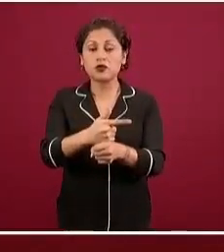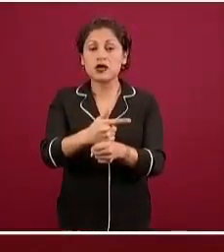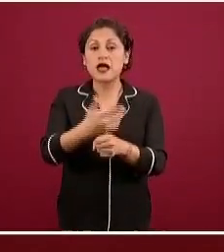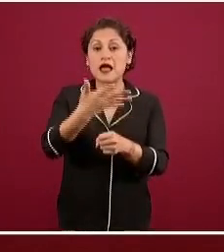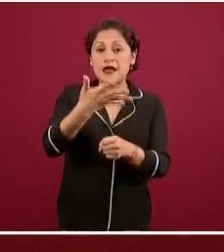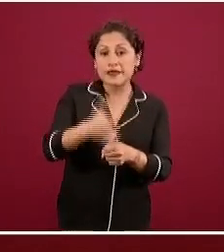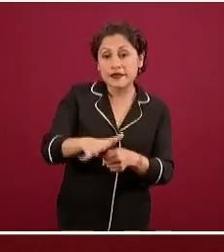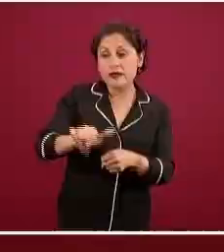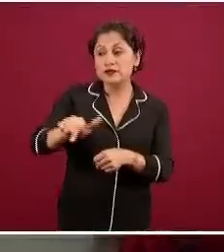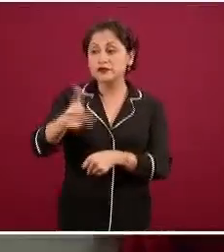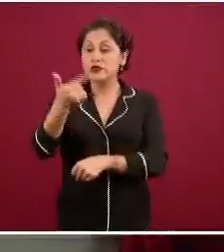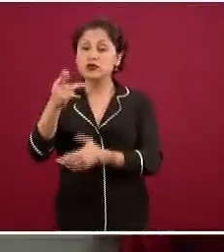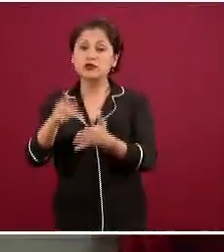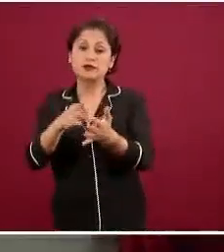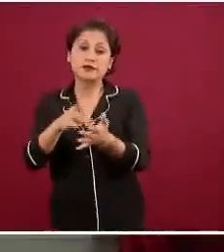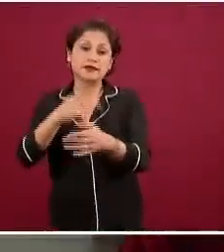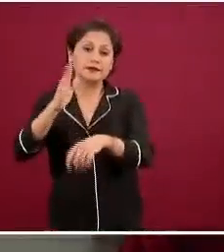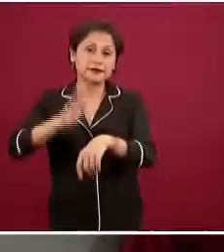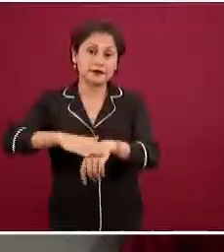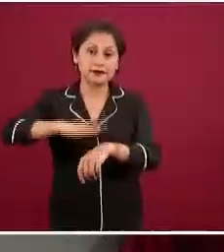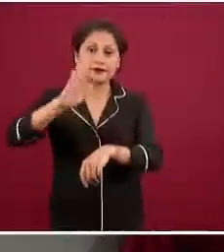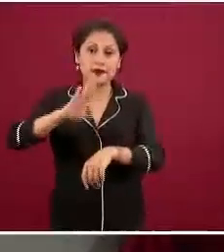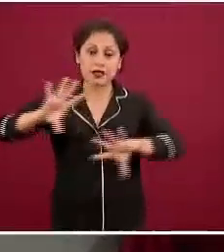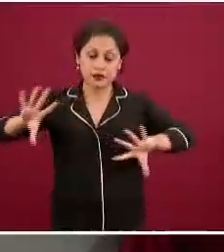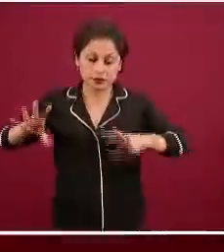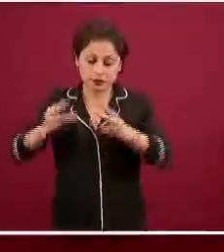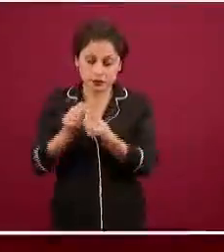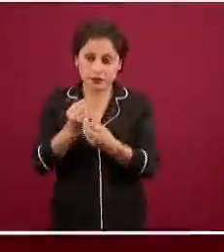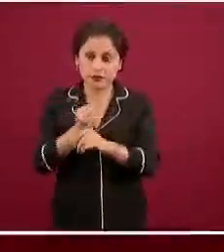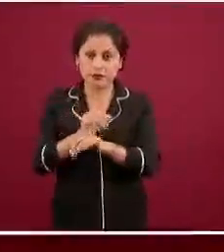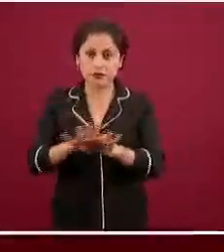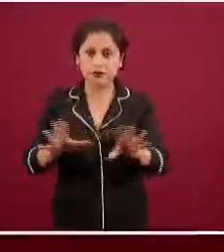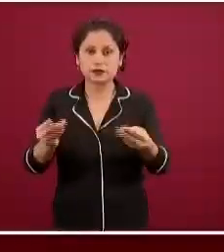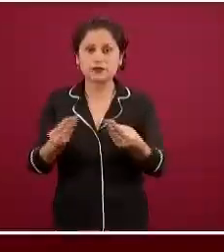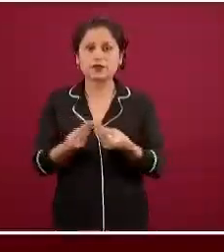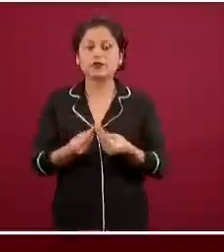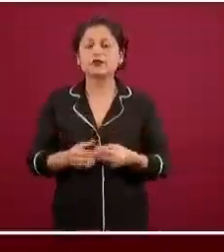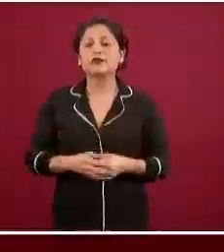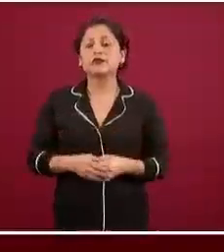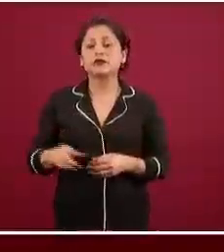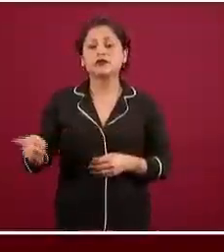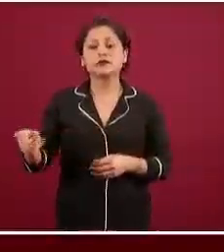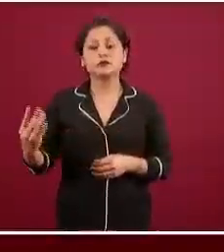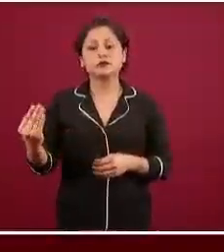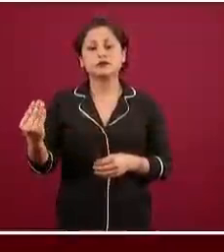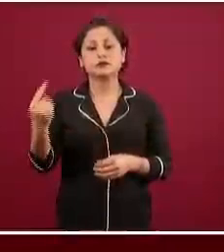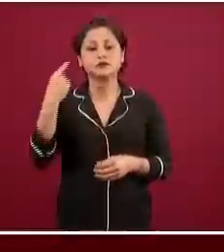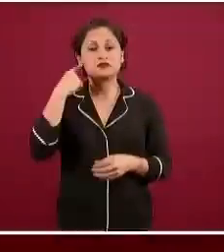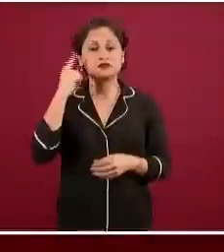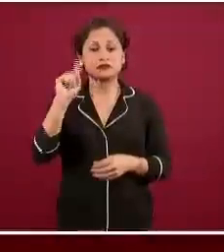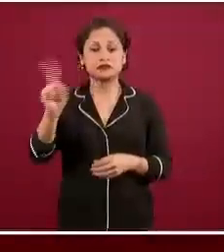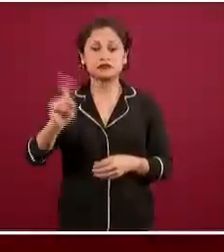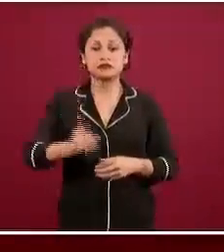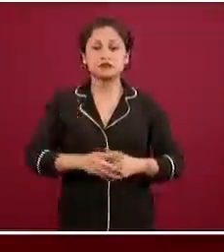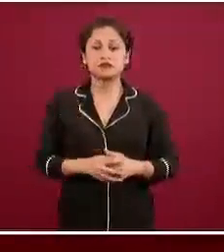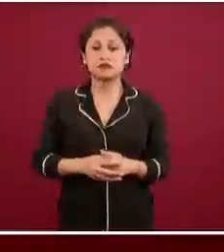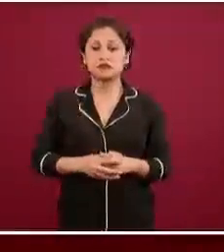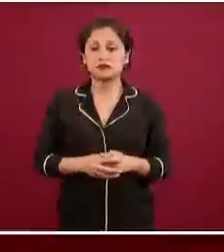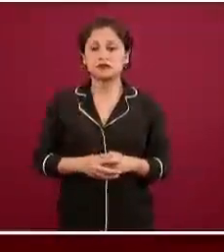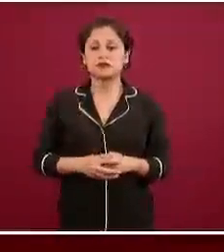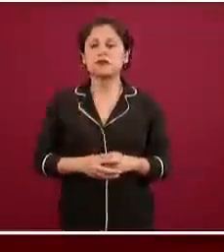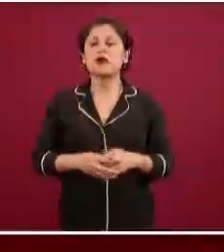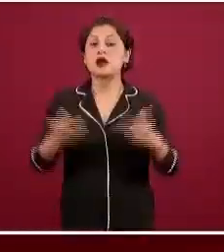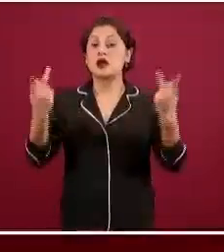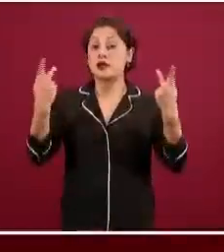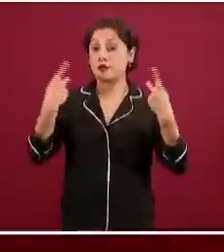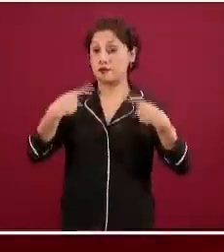la interpretación. Para no equivocarme, es el 12% considerando que 26.519 son las